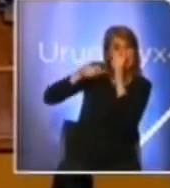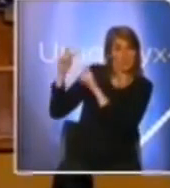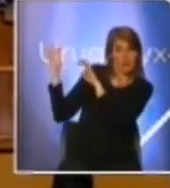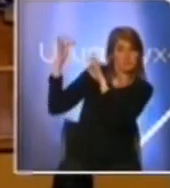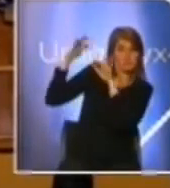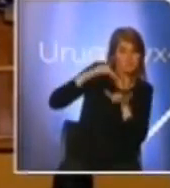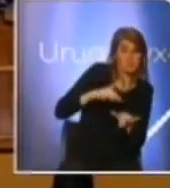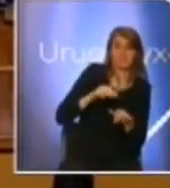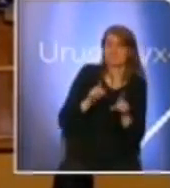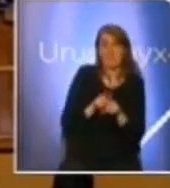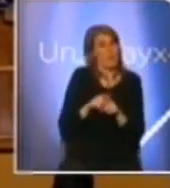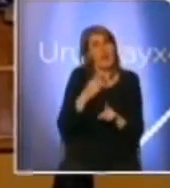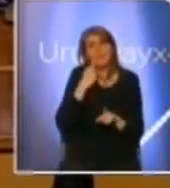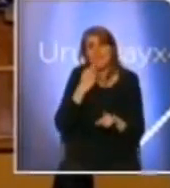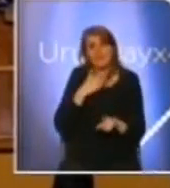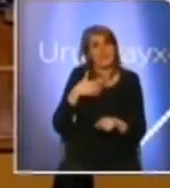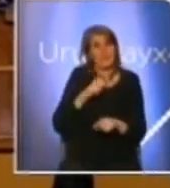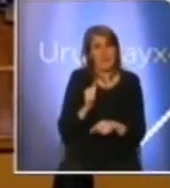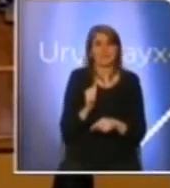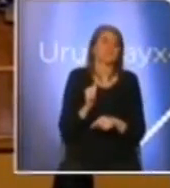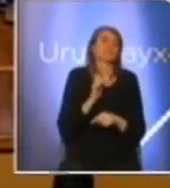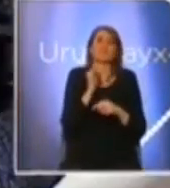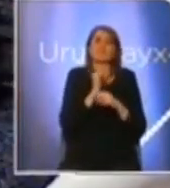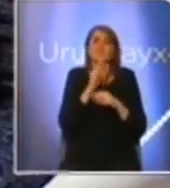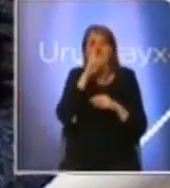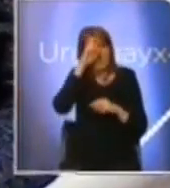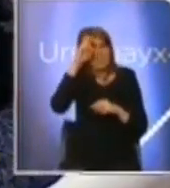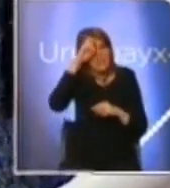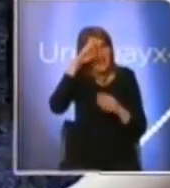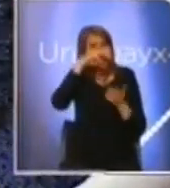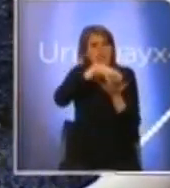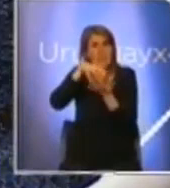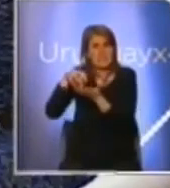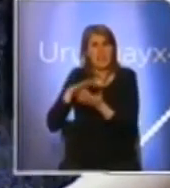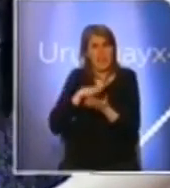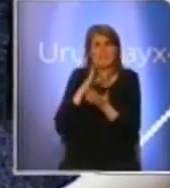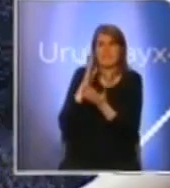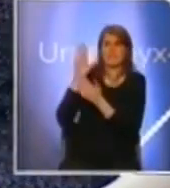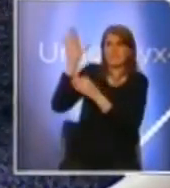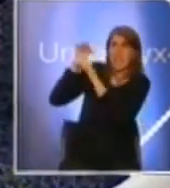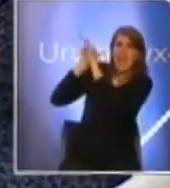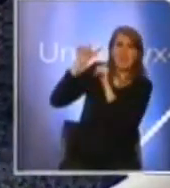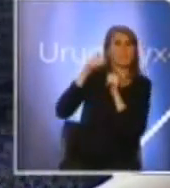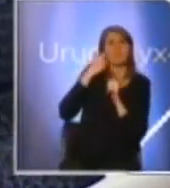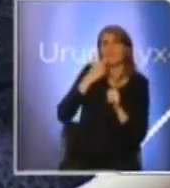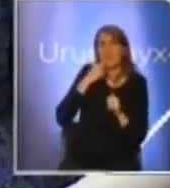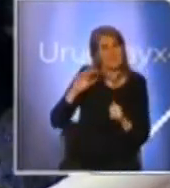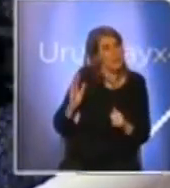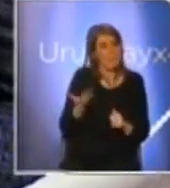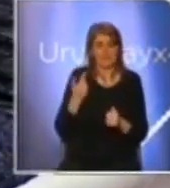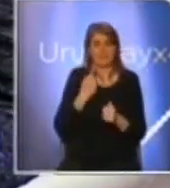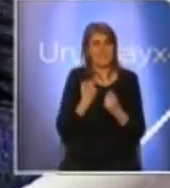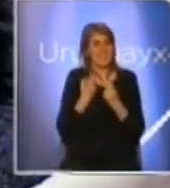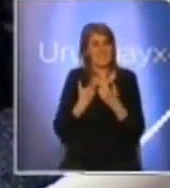totalmente insuficiente. El Instituto Pasteur y el IPSE también han llamado, pero es totalmente insuficiente. Apoyar entonces a la